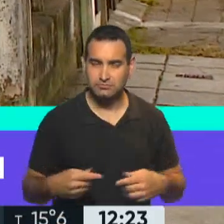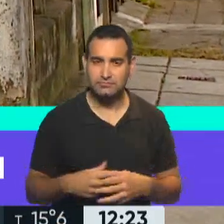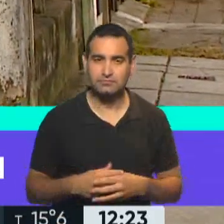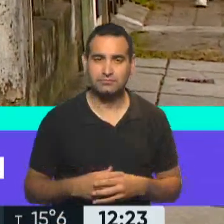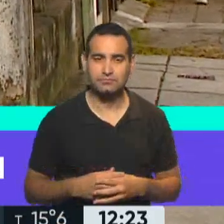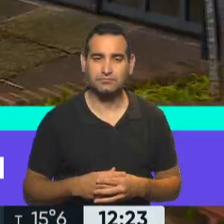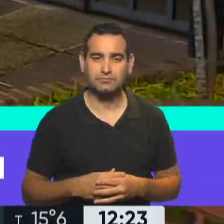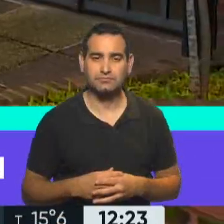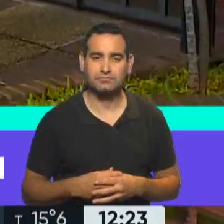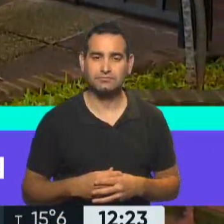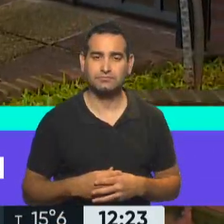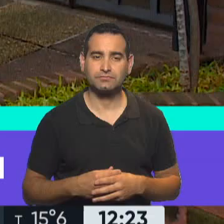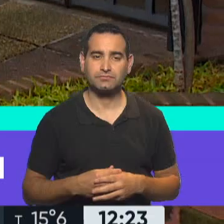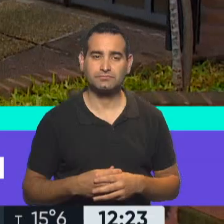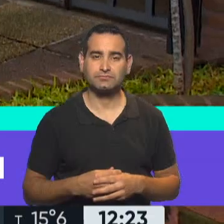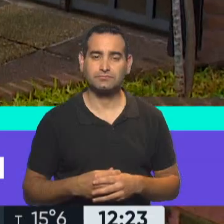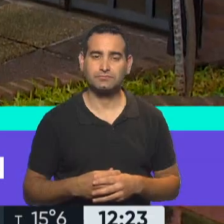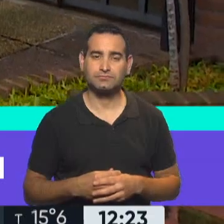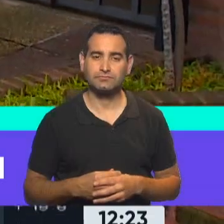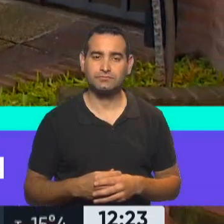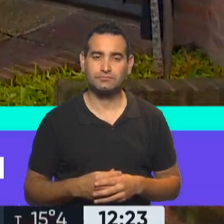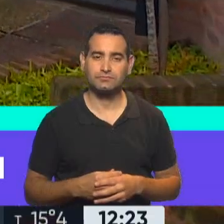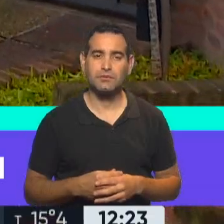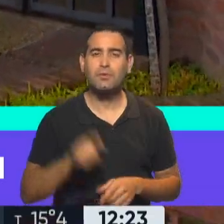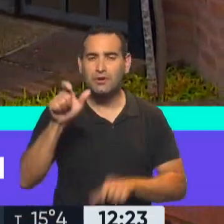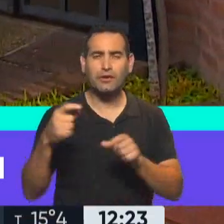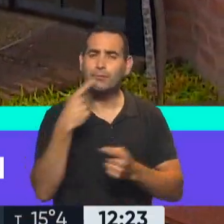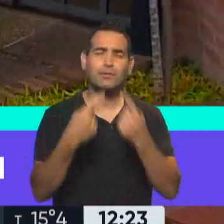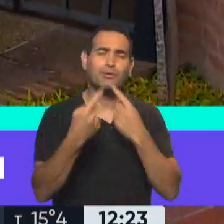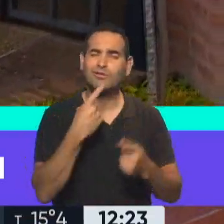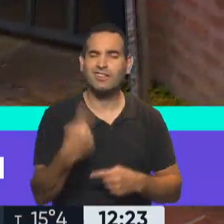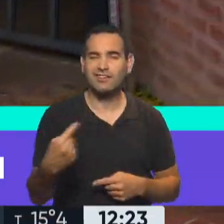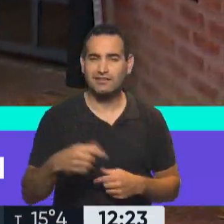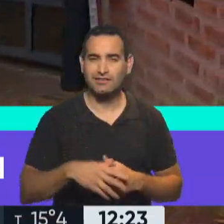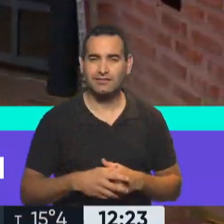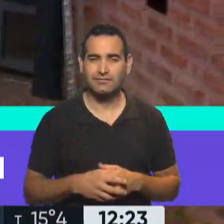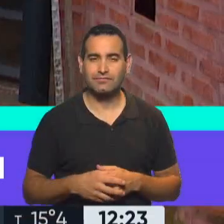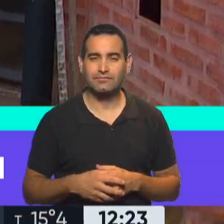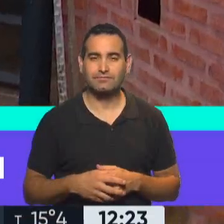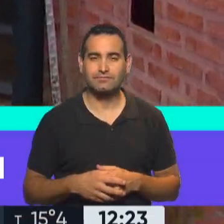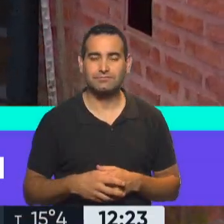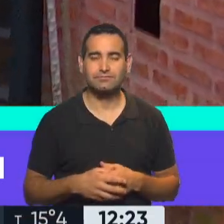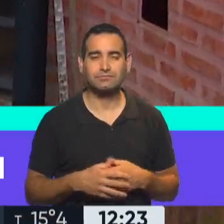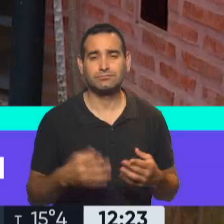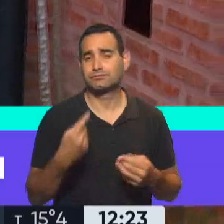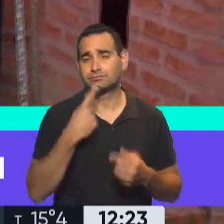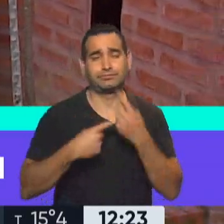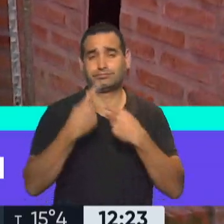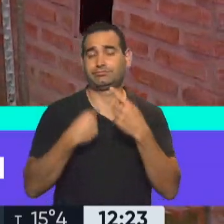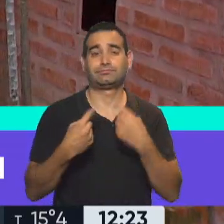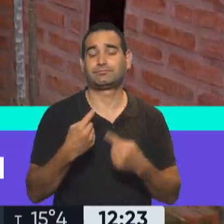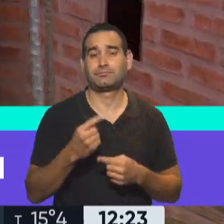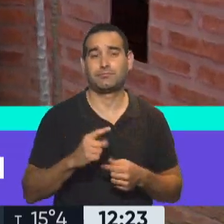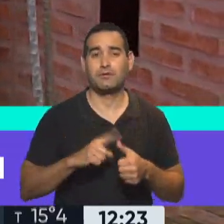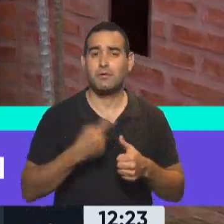puedan facilitarle un poco la inscripción. Bien, ¿y cuál es la pregunta más frecuente? A ver. Tenés muchas. La principal